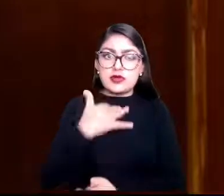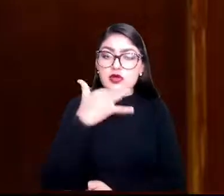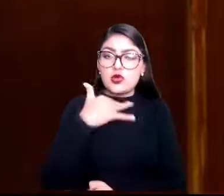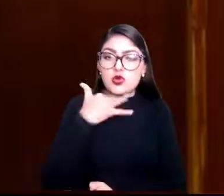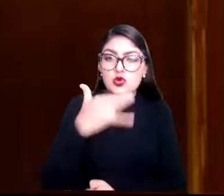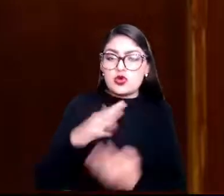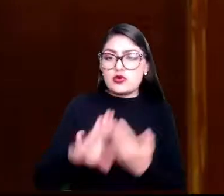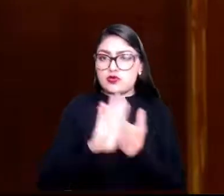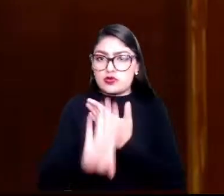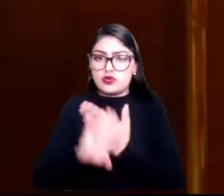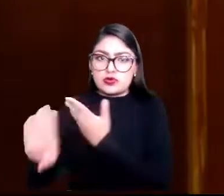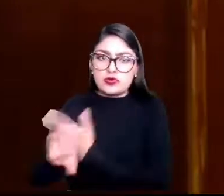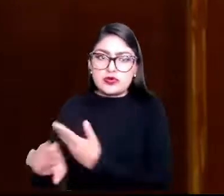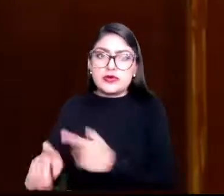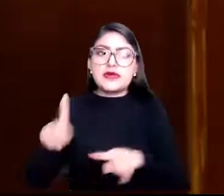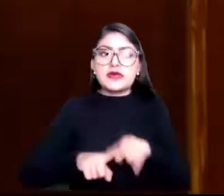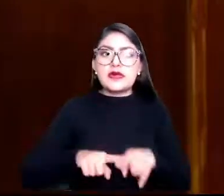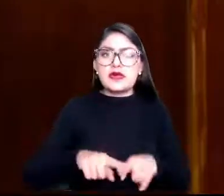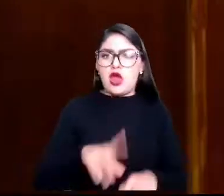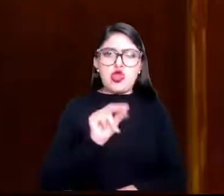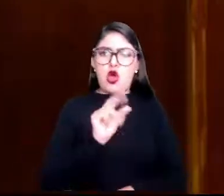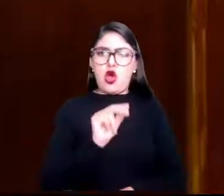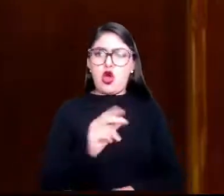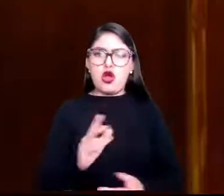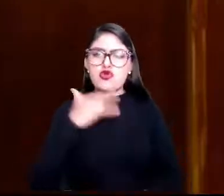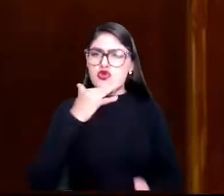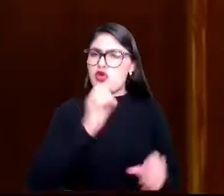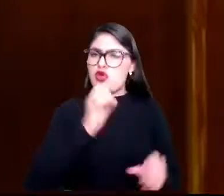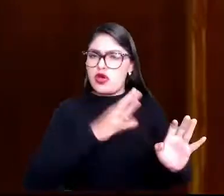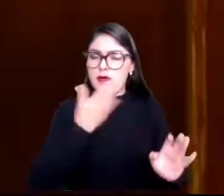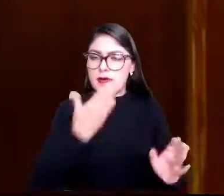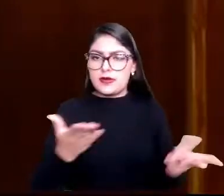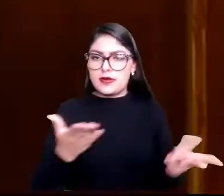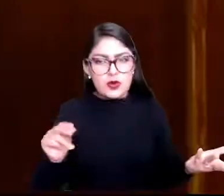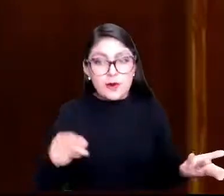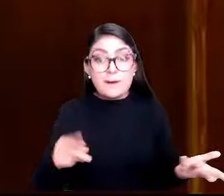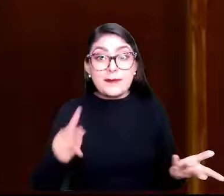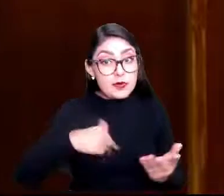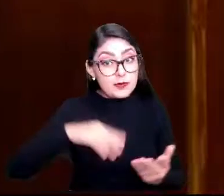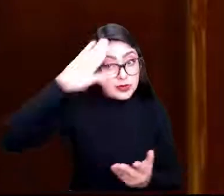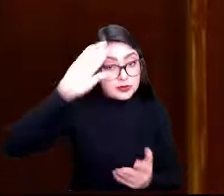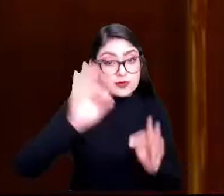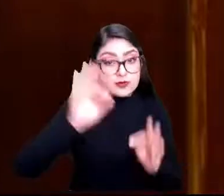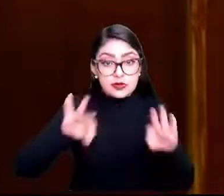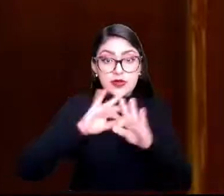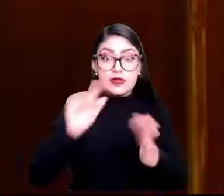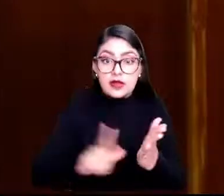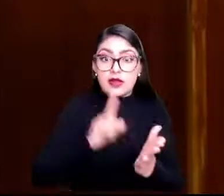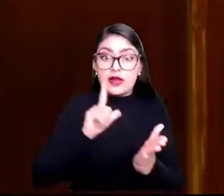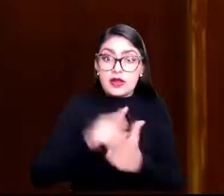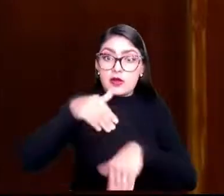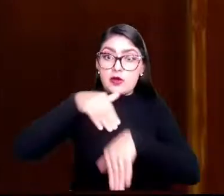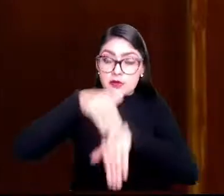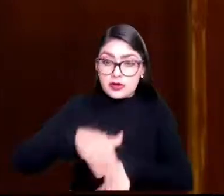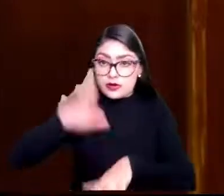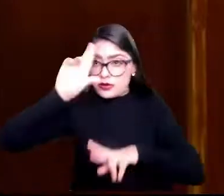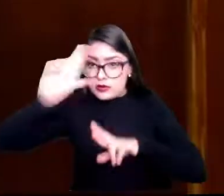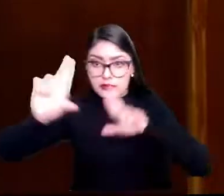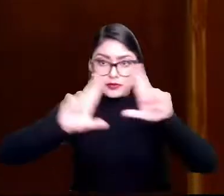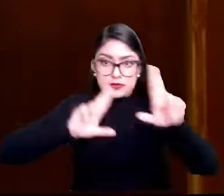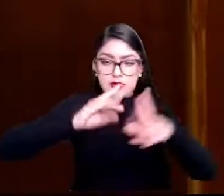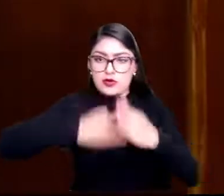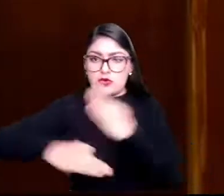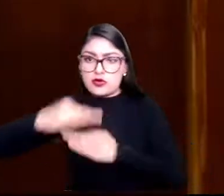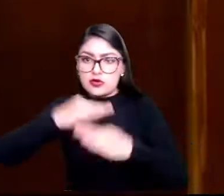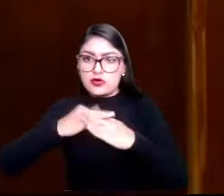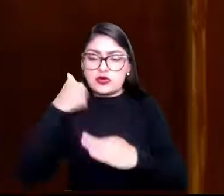me parece que debe de ser siempre en un marco de ley de respeto entre todas y todos. Me parece que debe de ser en todos los municipios por igual. Todos